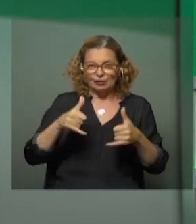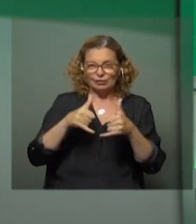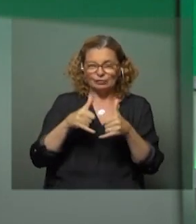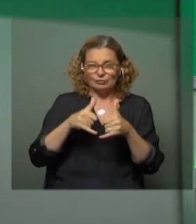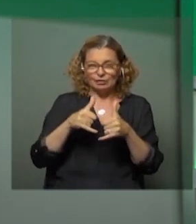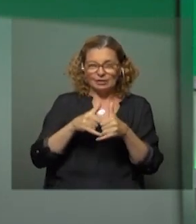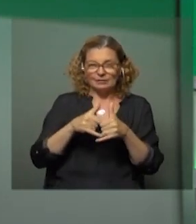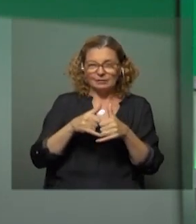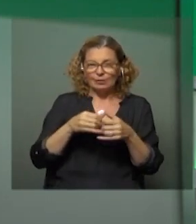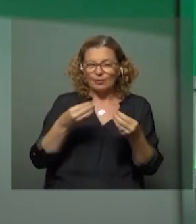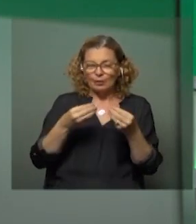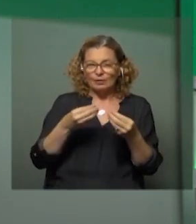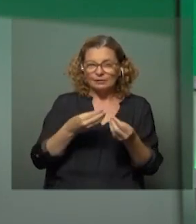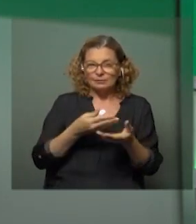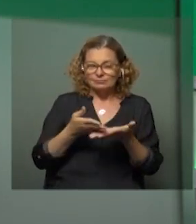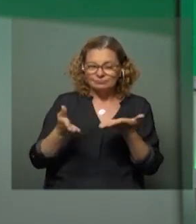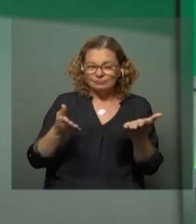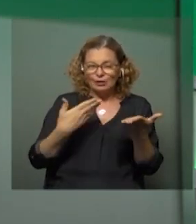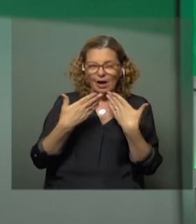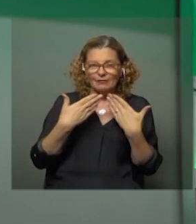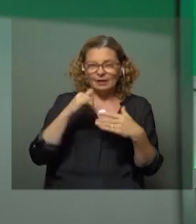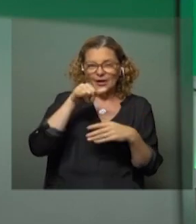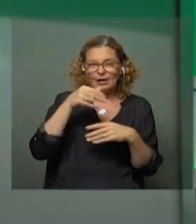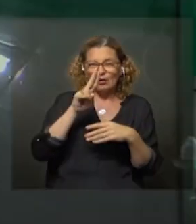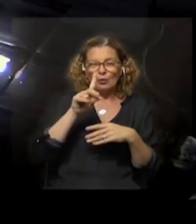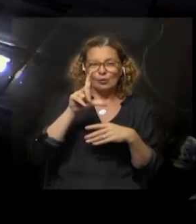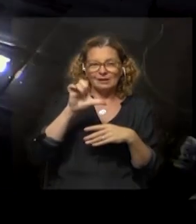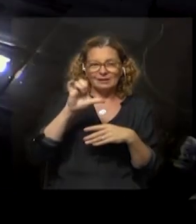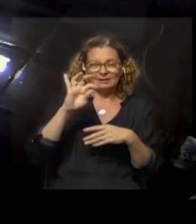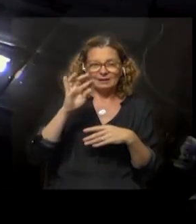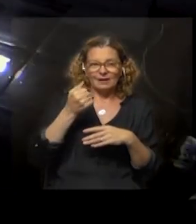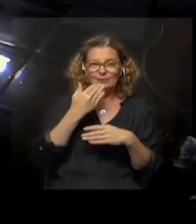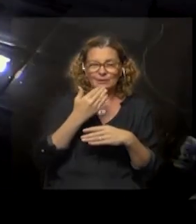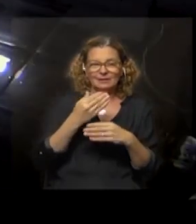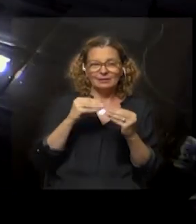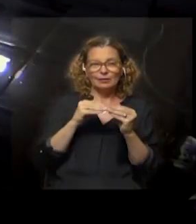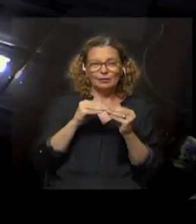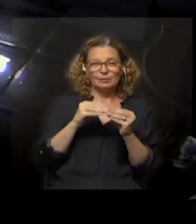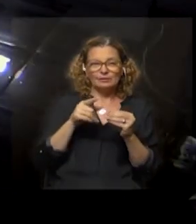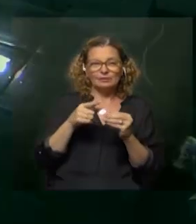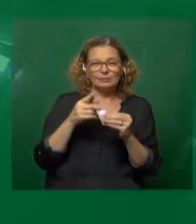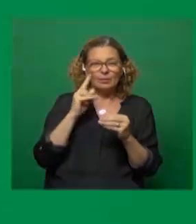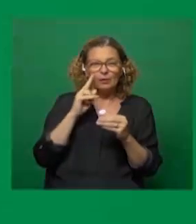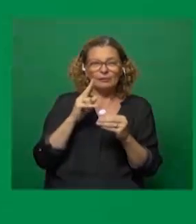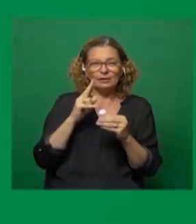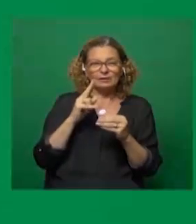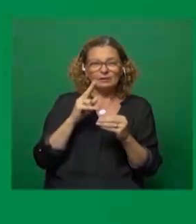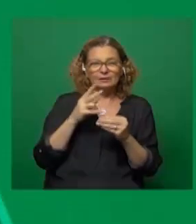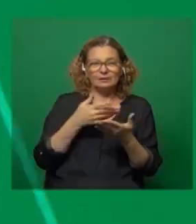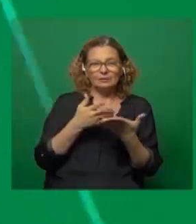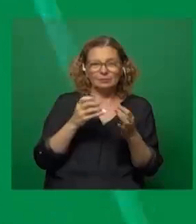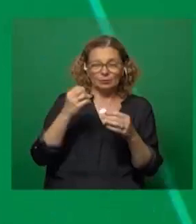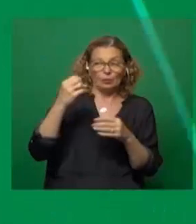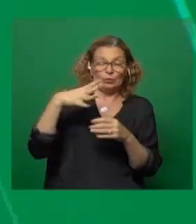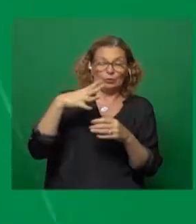exactamente los siglos no el caso astesiano de eso nos hablará Julieta Te vemos te escuchamos Julieta muchas gracias compañera es así vamos a intentar echar un poco de